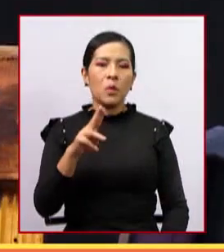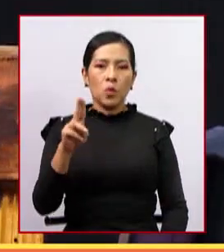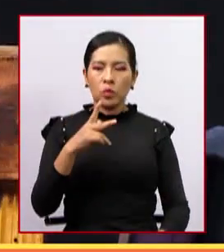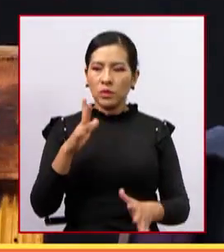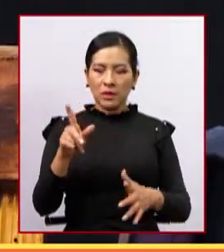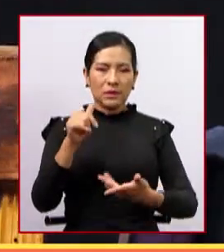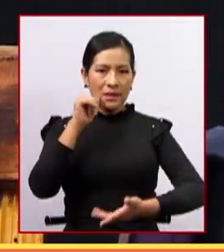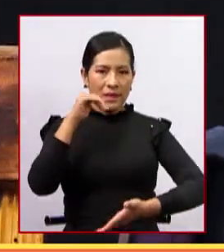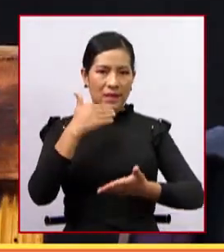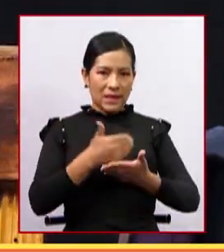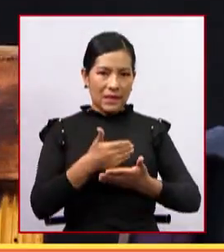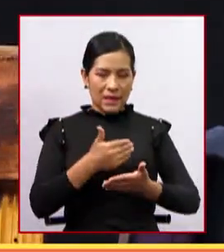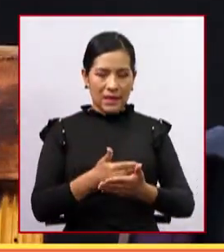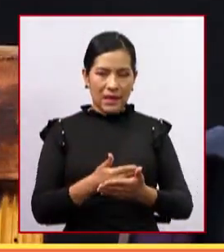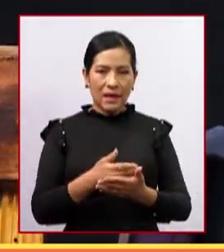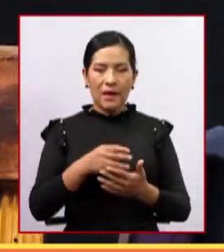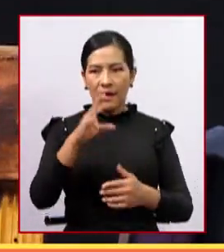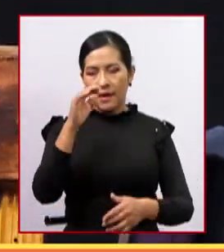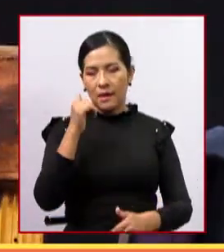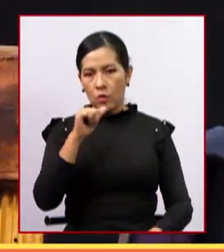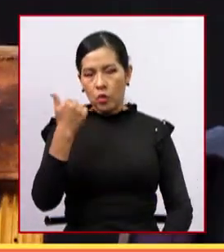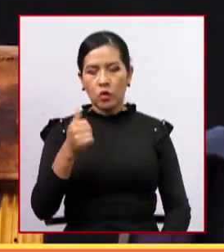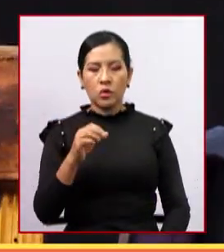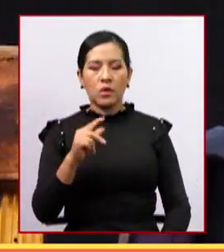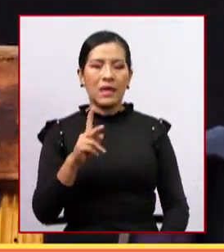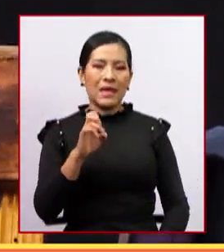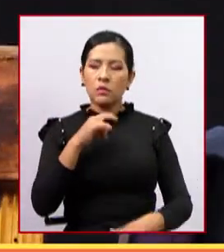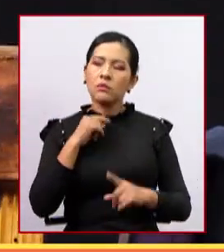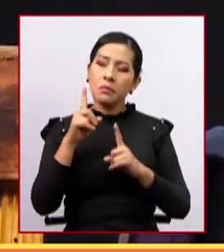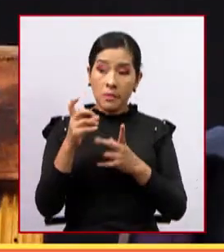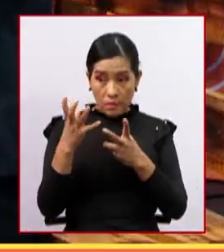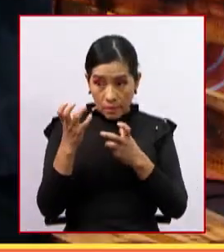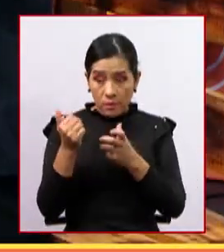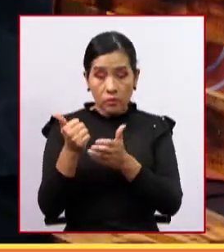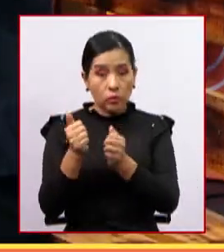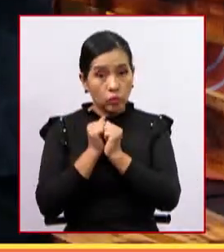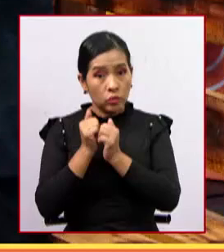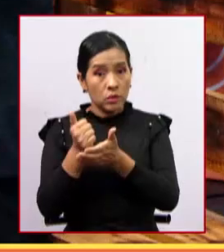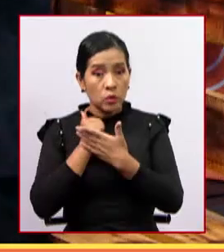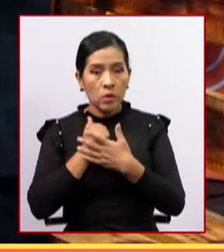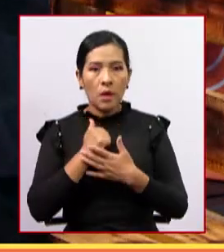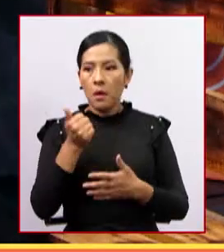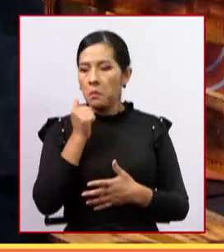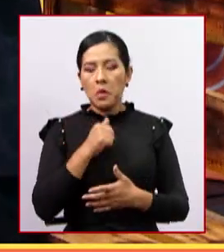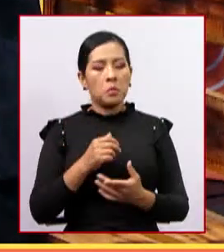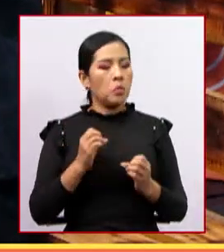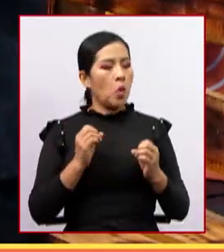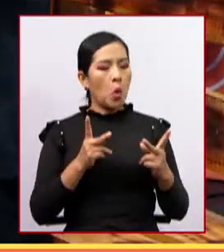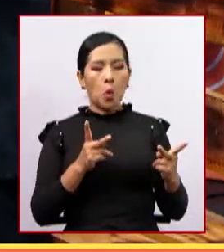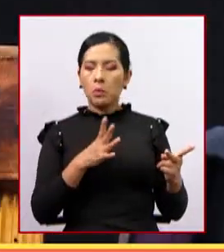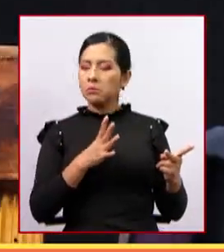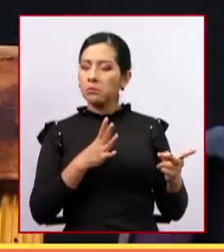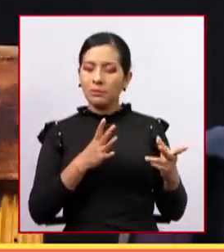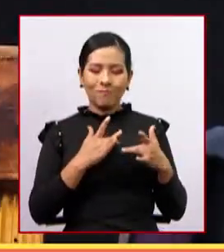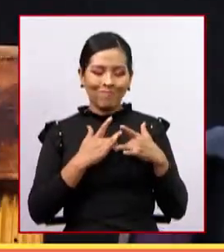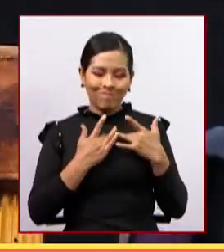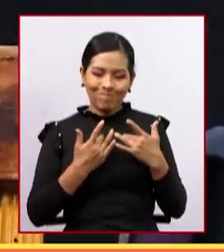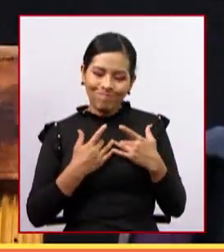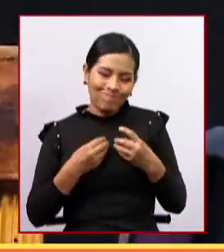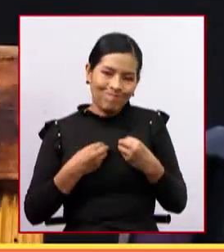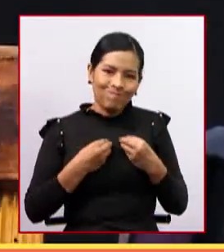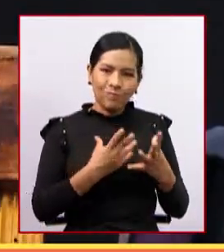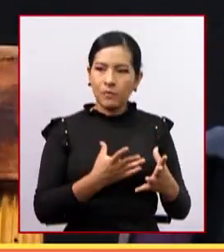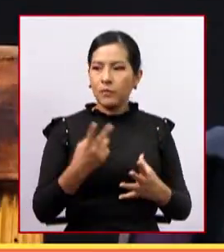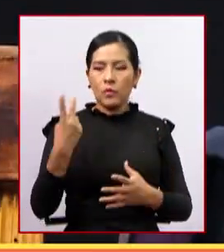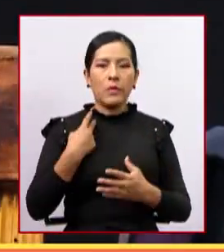Jechu, y le dije, ¿qué opinas? ¿Me ayudas? Y ella pues le puso todo el corazón y